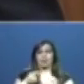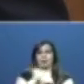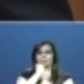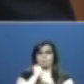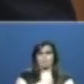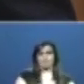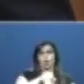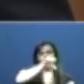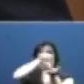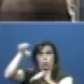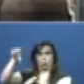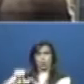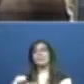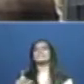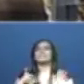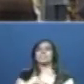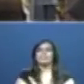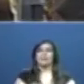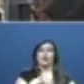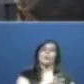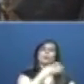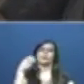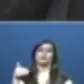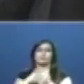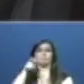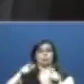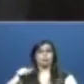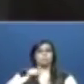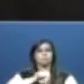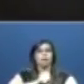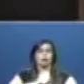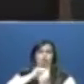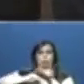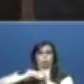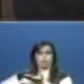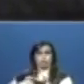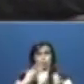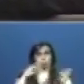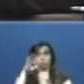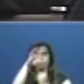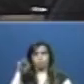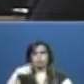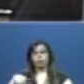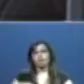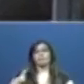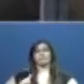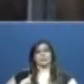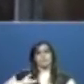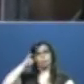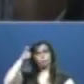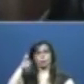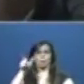la contratación de unos 4000 desempleados en toda la comunidad el 80% de ellos En municipios con menos de